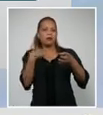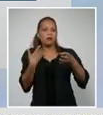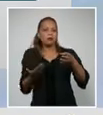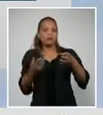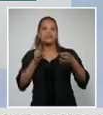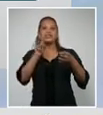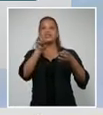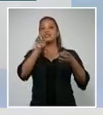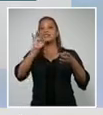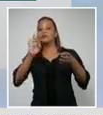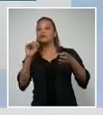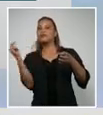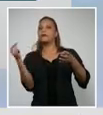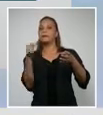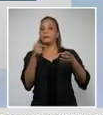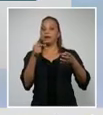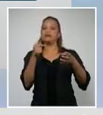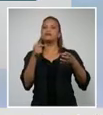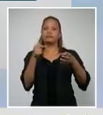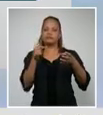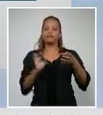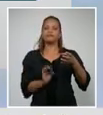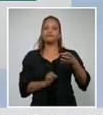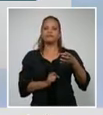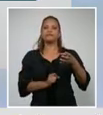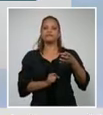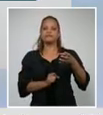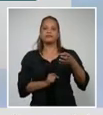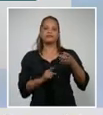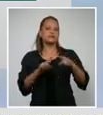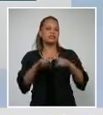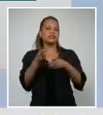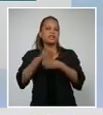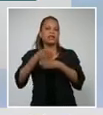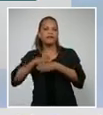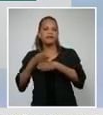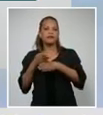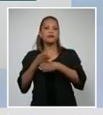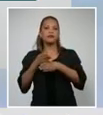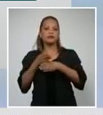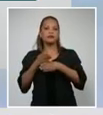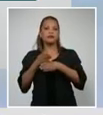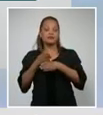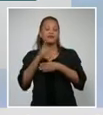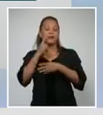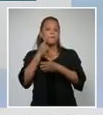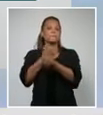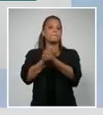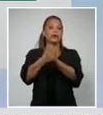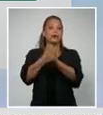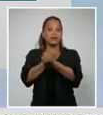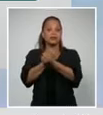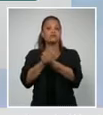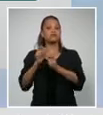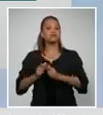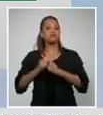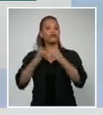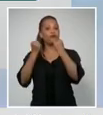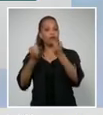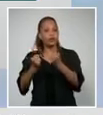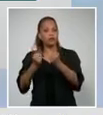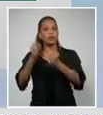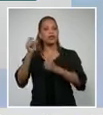y menos, que traduce el riesgo que se corre con este